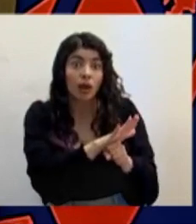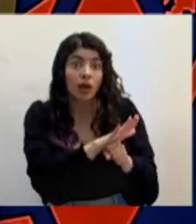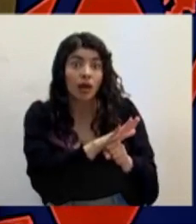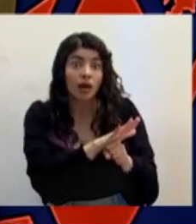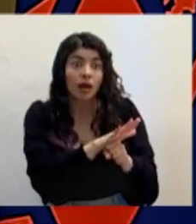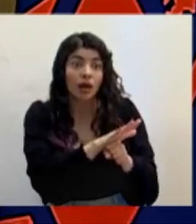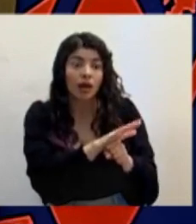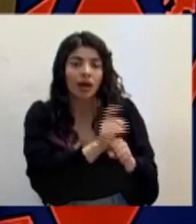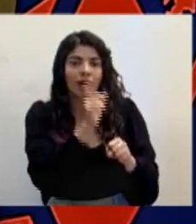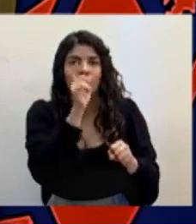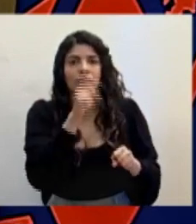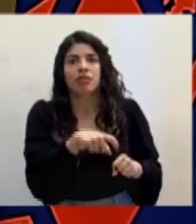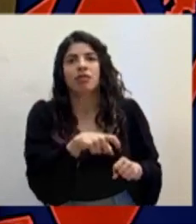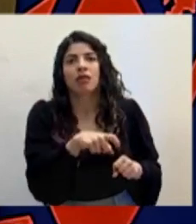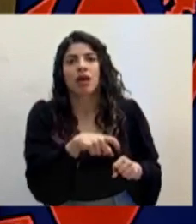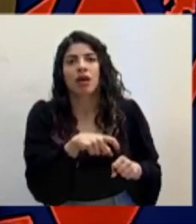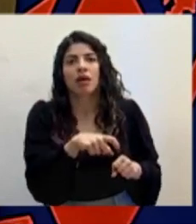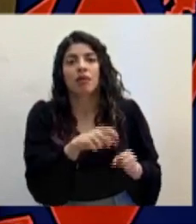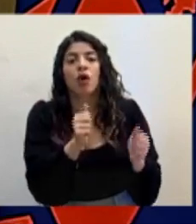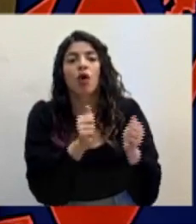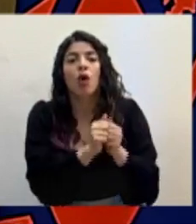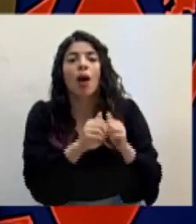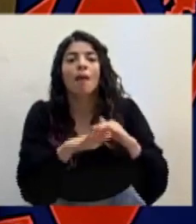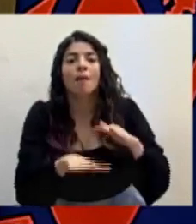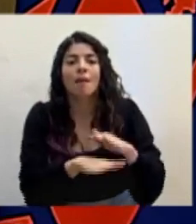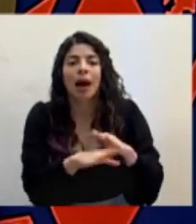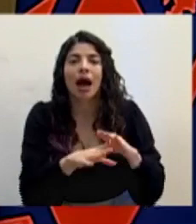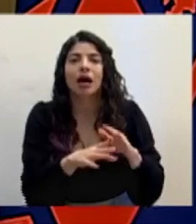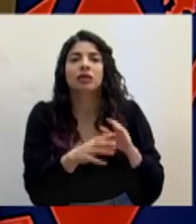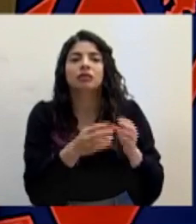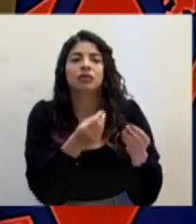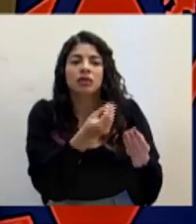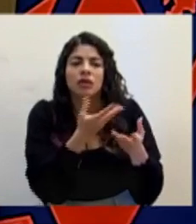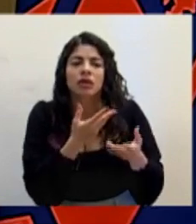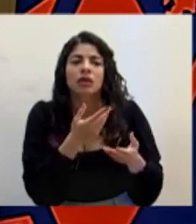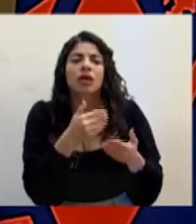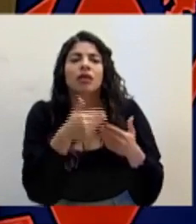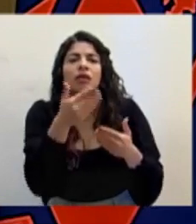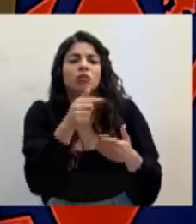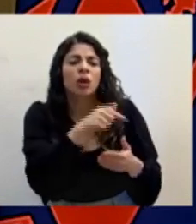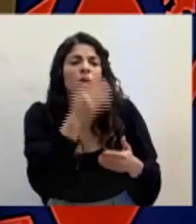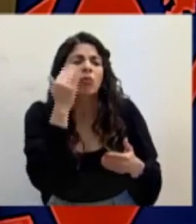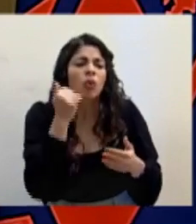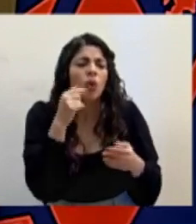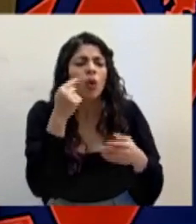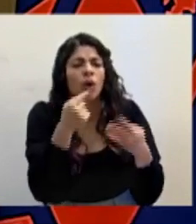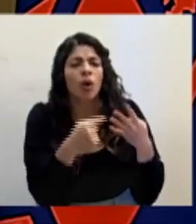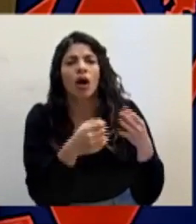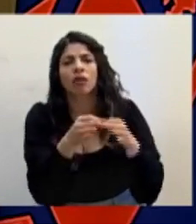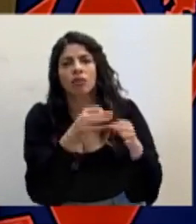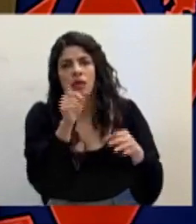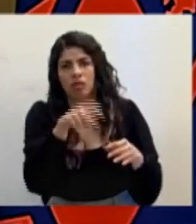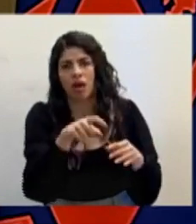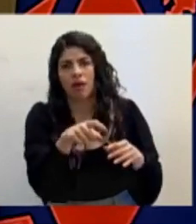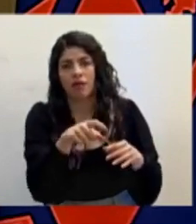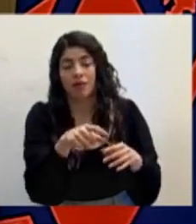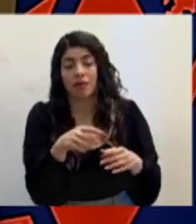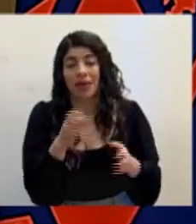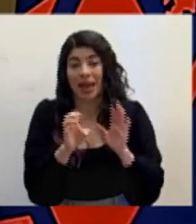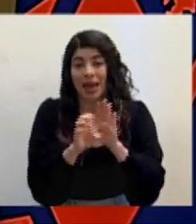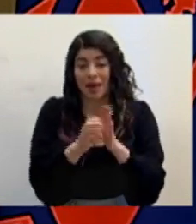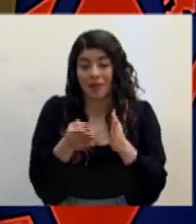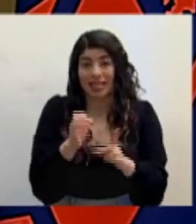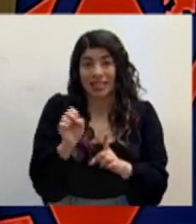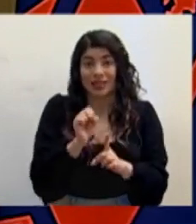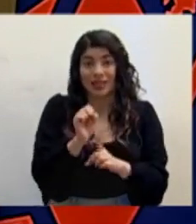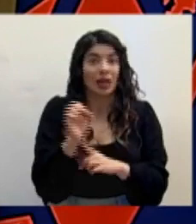que quedar debidamente fundamentadas y respaldadas en una rendición de cuenta a posteriori. En estos casos tenemos